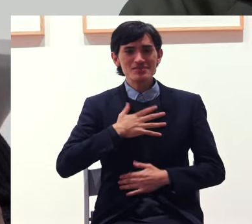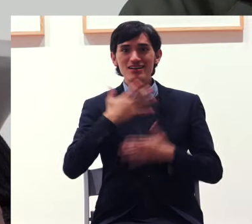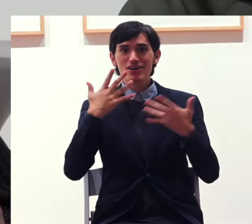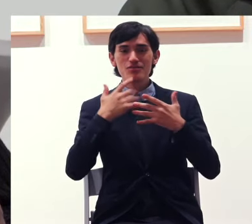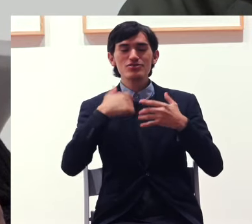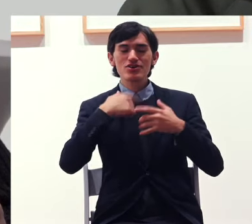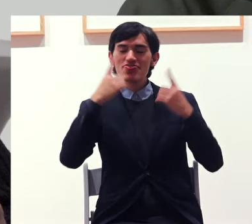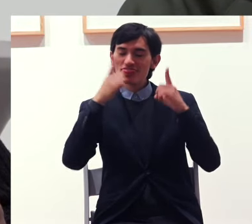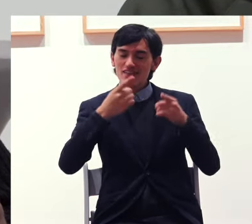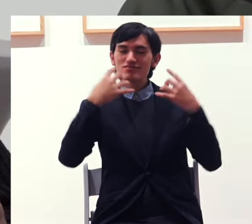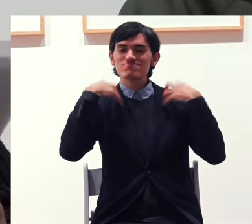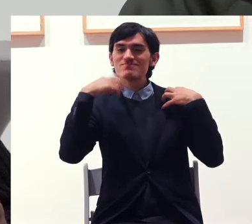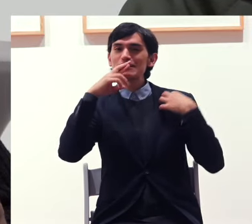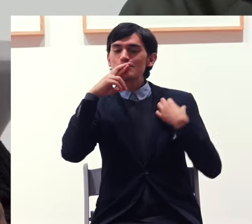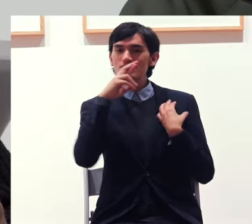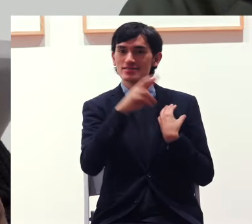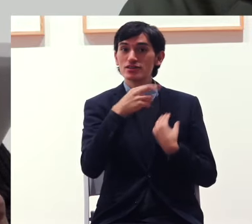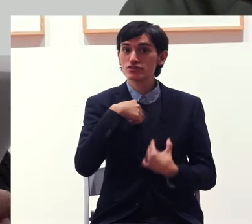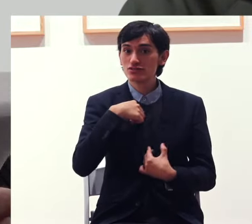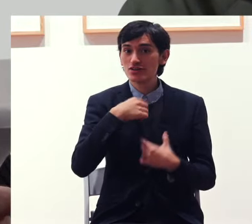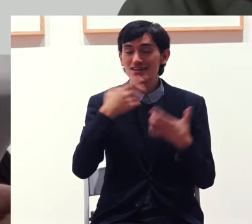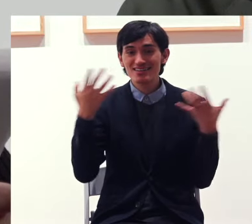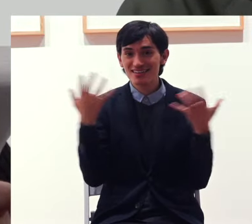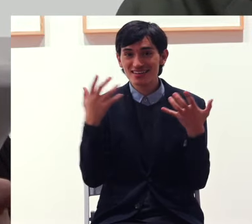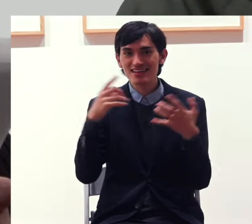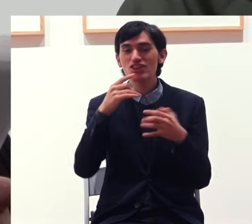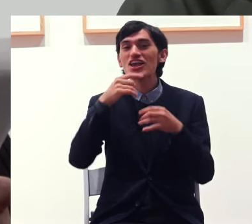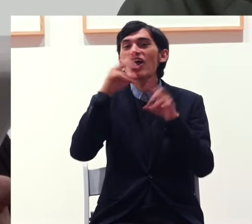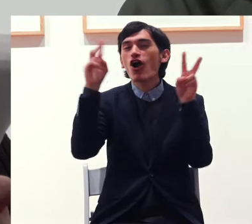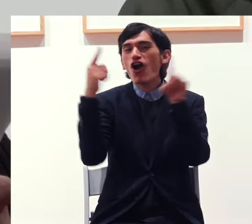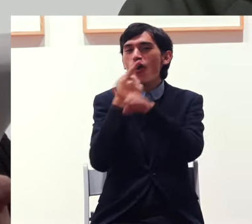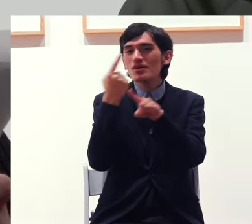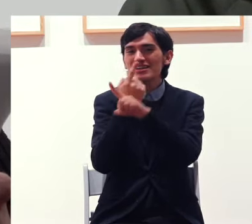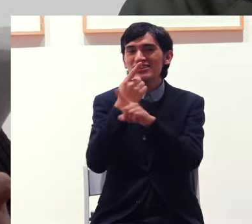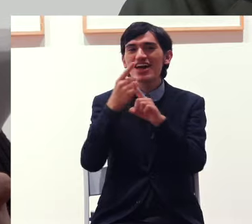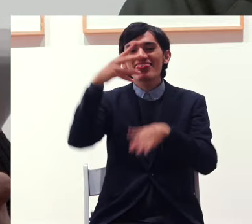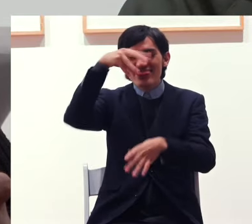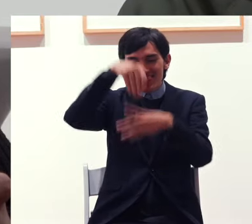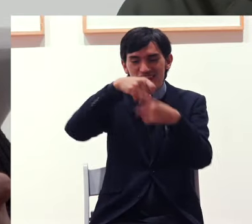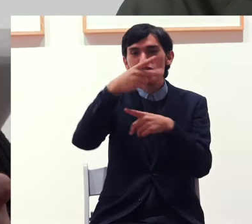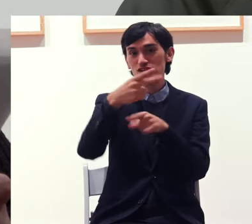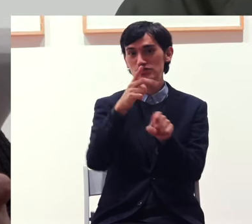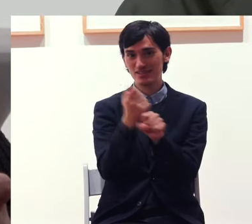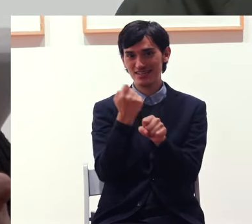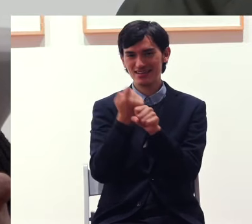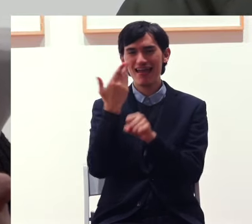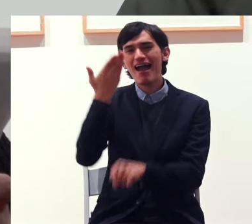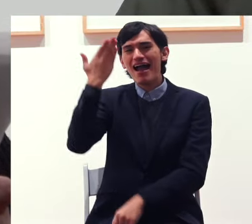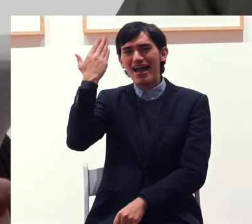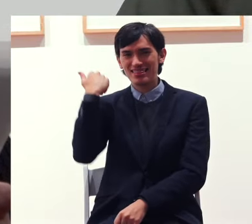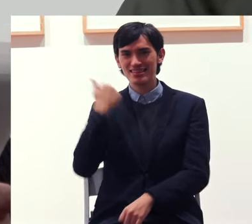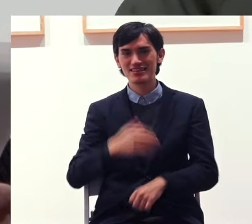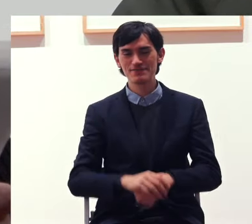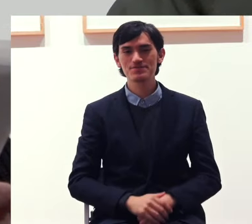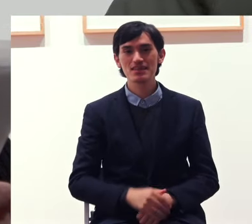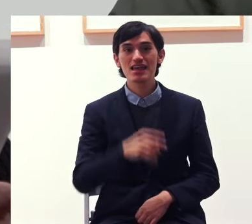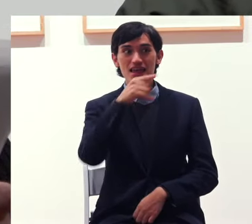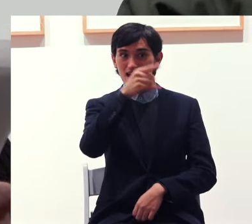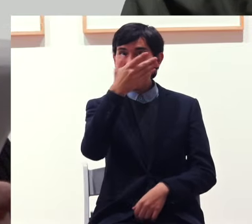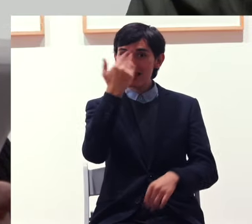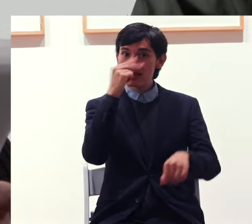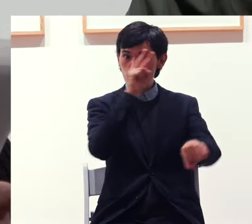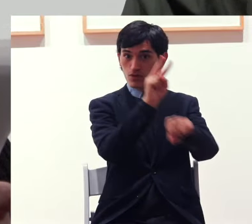El alumno se siente con la obligación de responder correctamente. Estoy hablando de todo lo que a mí me pasó en su taller. Cuando